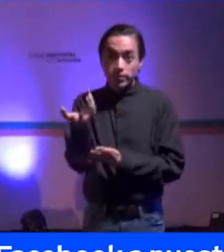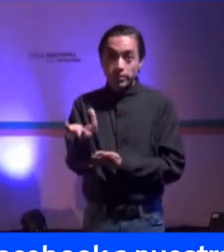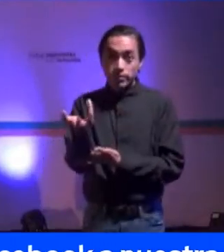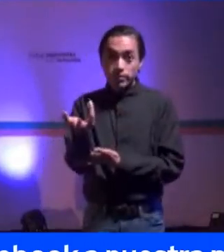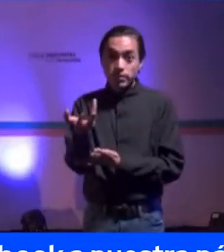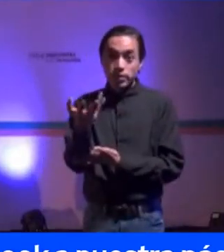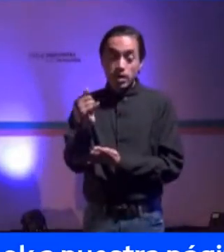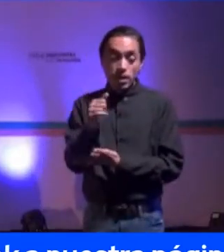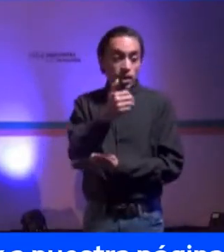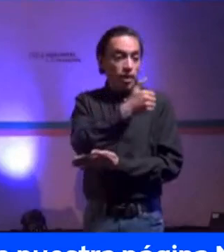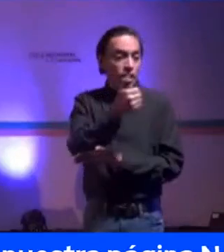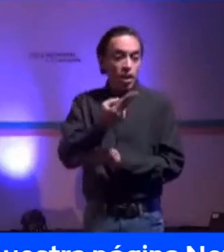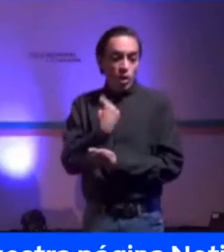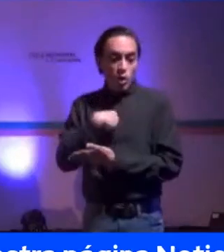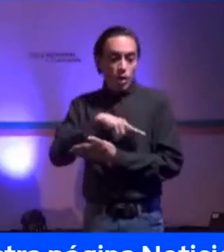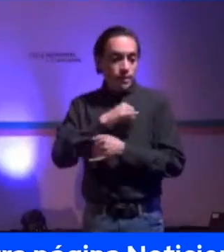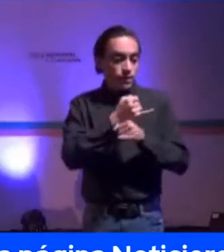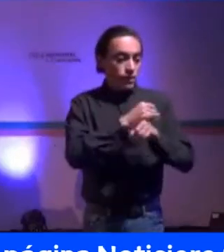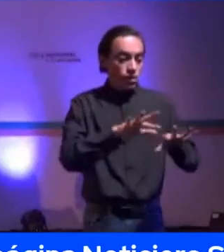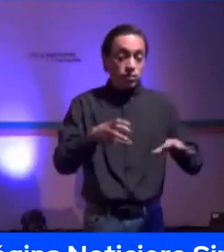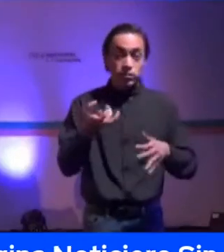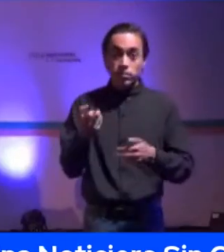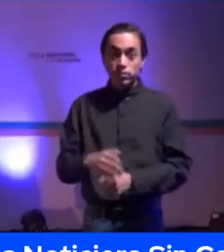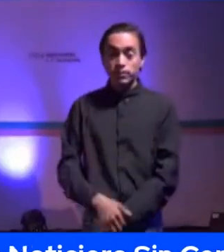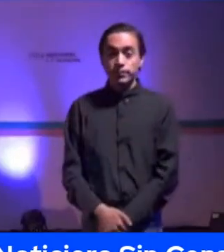Desde nuestra trinchera informativa. Ahí les va.